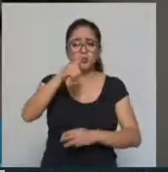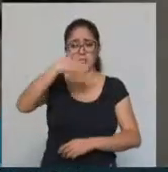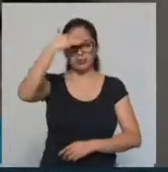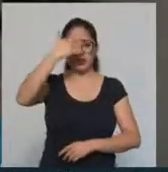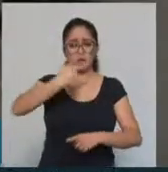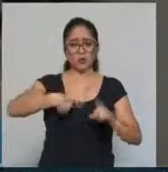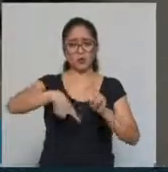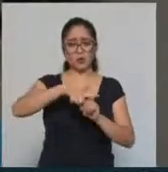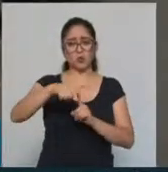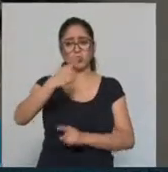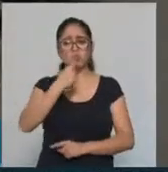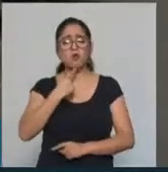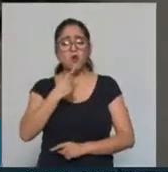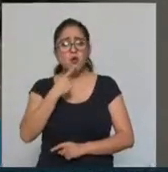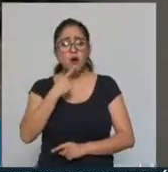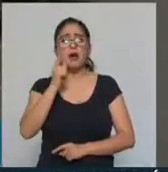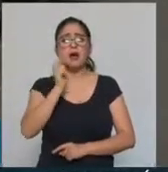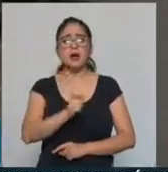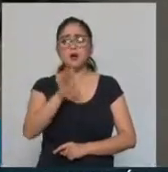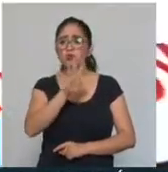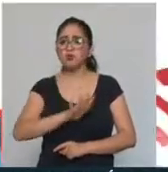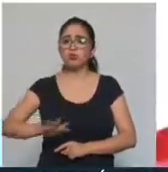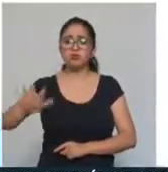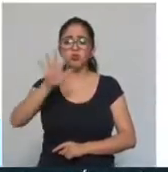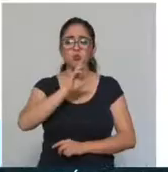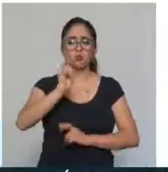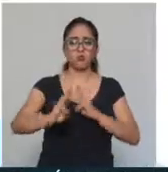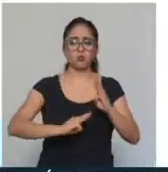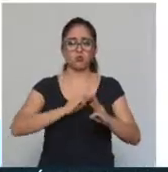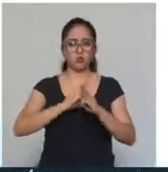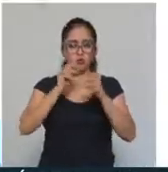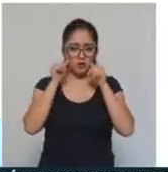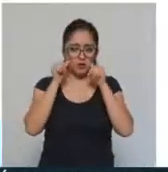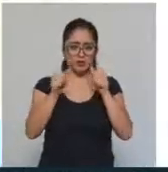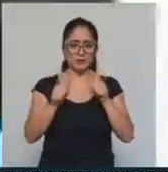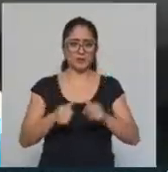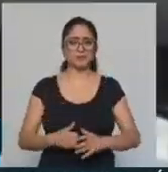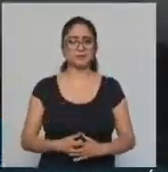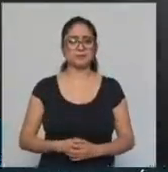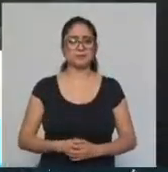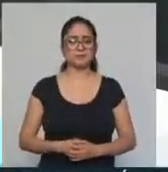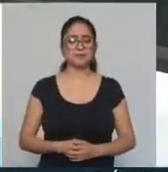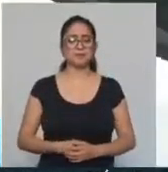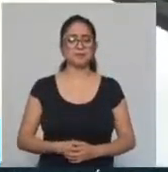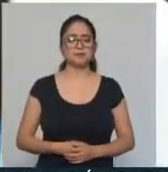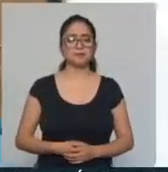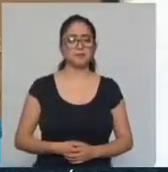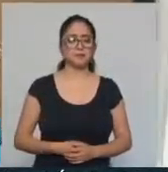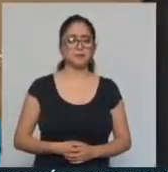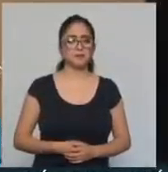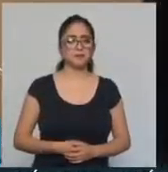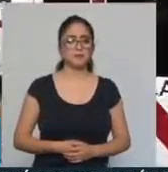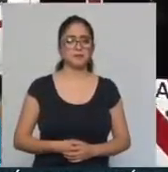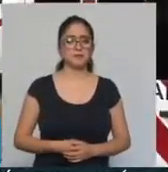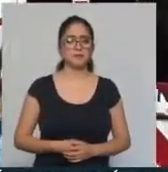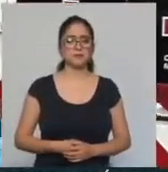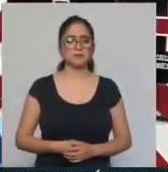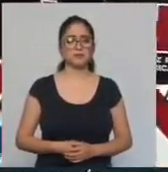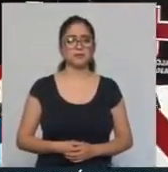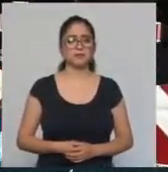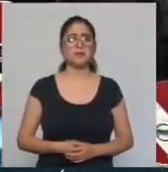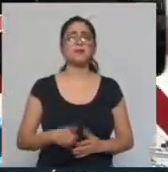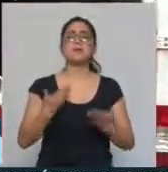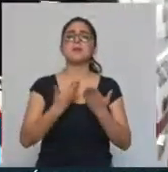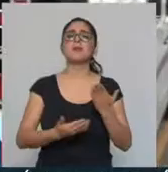Roja es una institución que se encuentra presente en todo el mundo. Así es. Y hemos visto, nos encontramos precisamente pues en